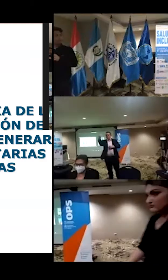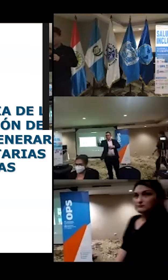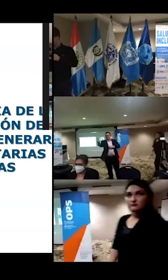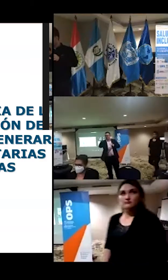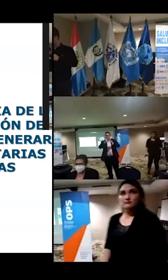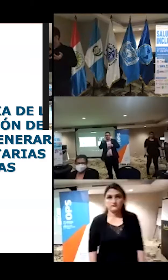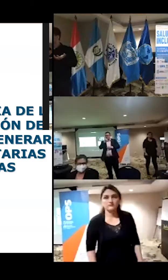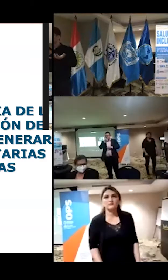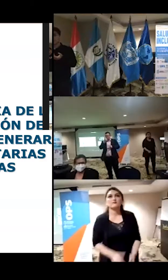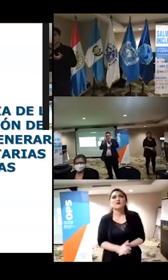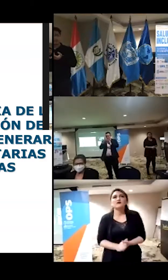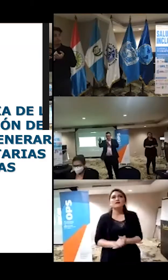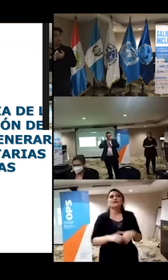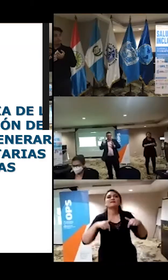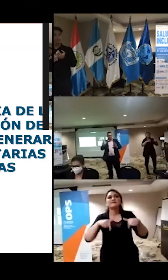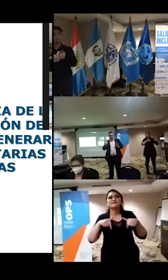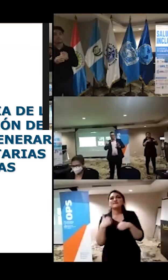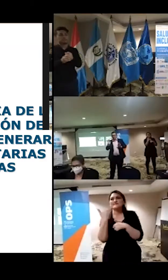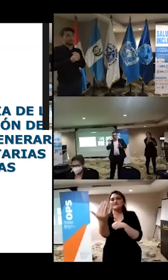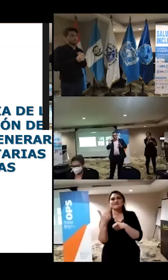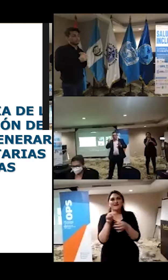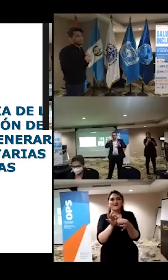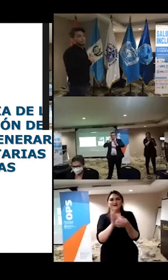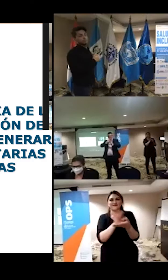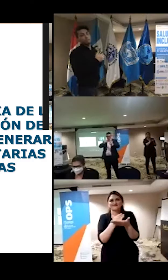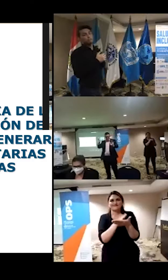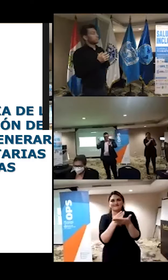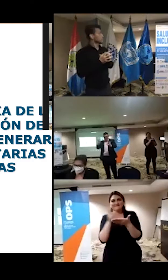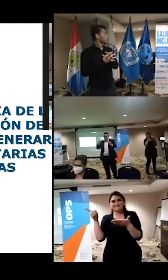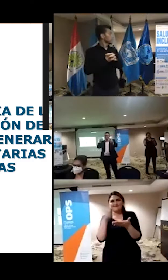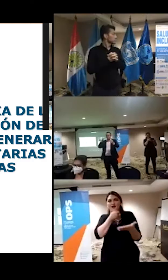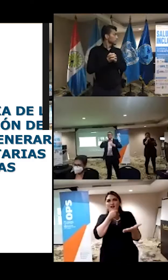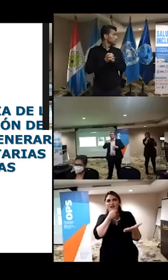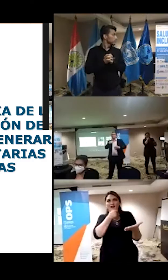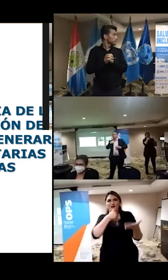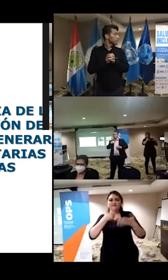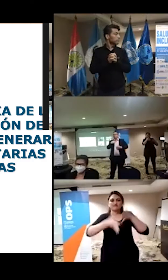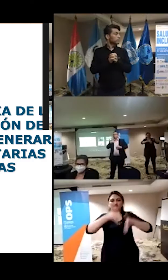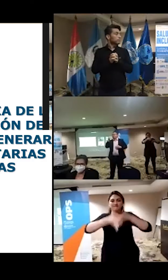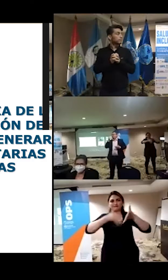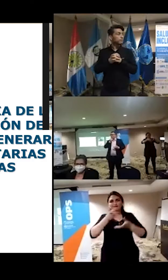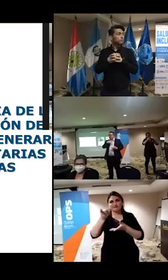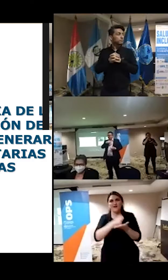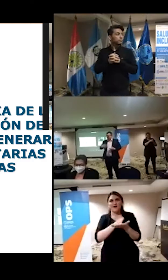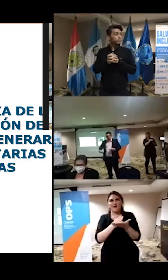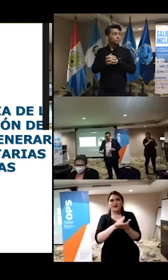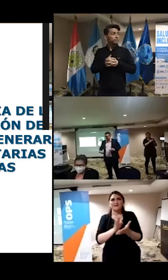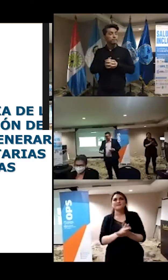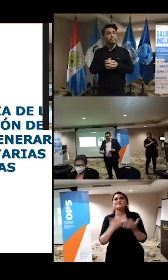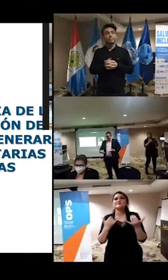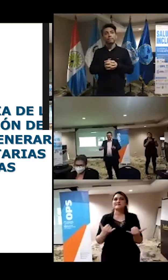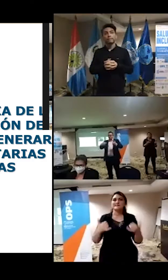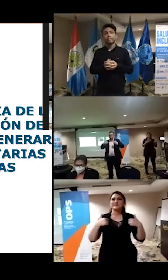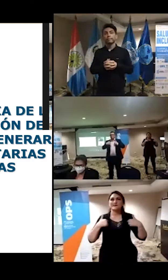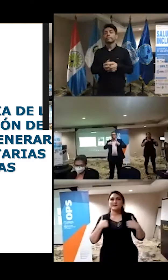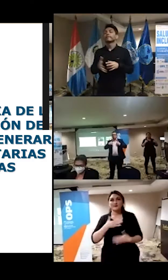dos caballeros. Y mi intérprete que está frente a mí tratando de llevar la información. Muy bien. Una vez dicho esto, bueno, me presento